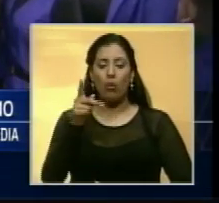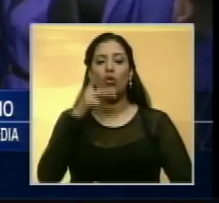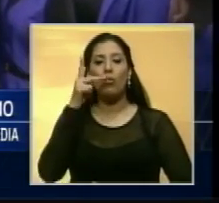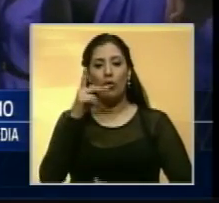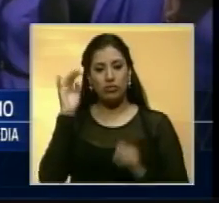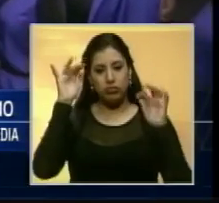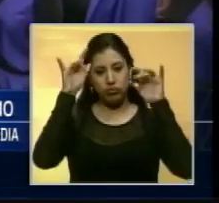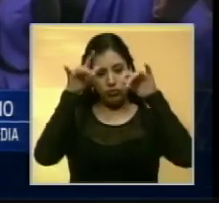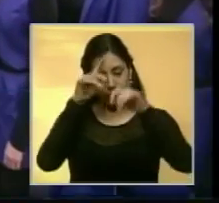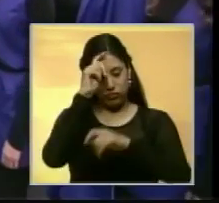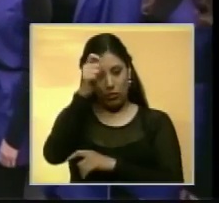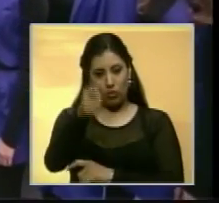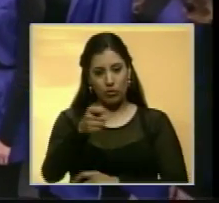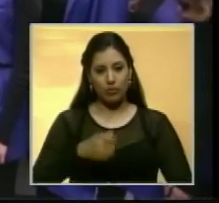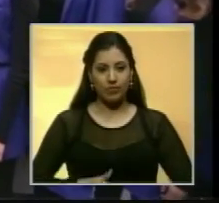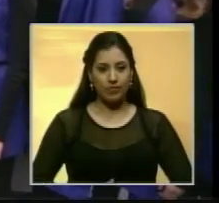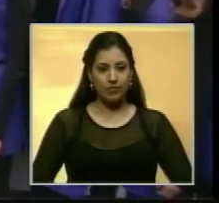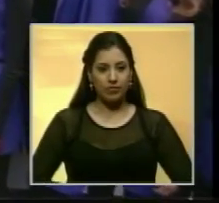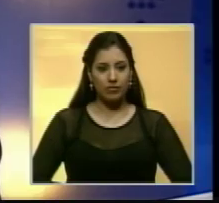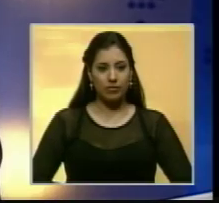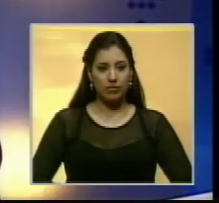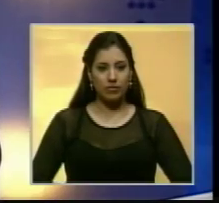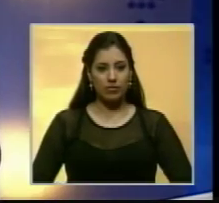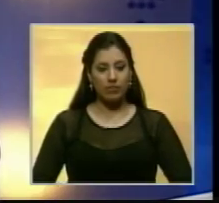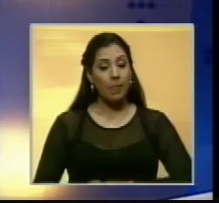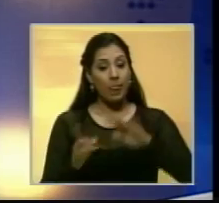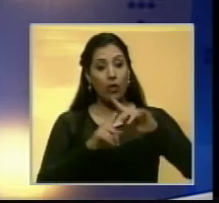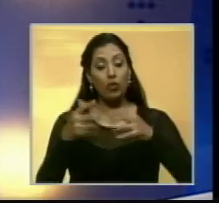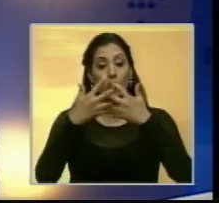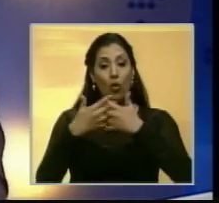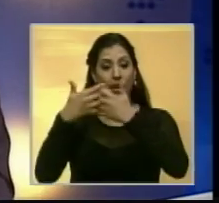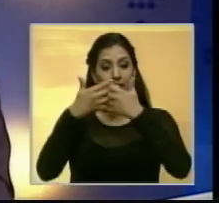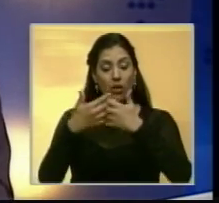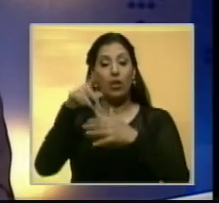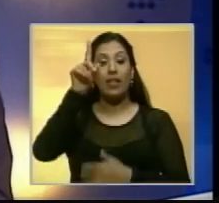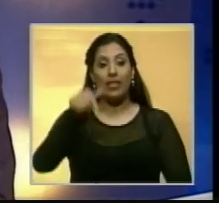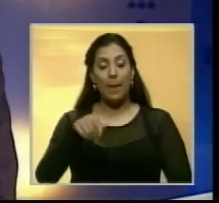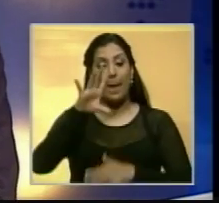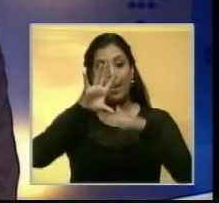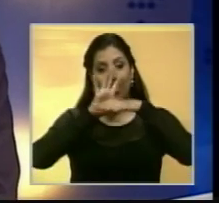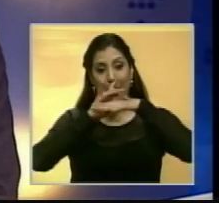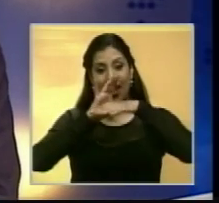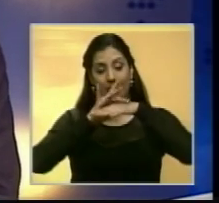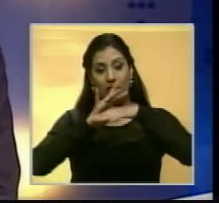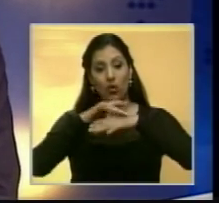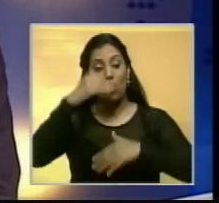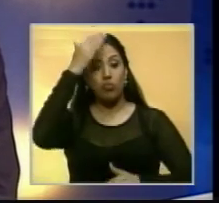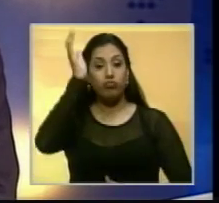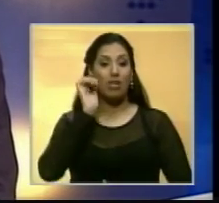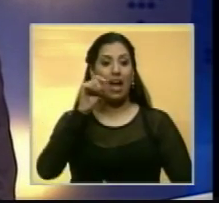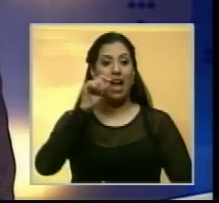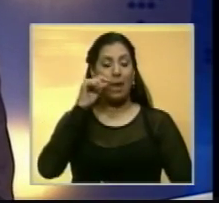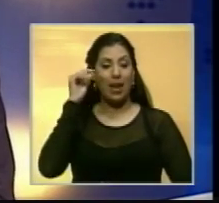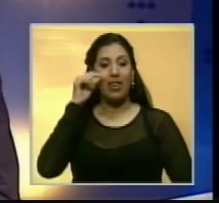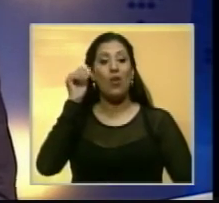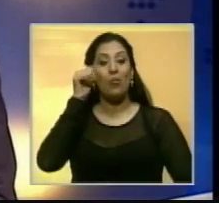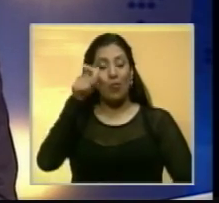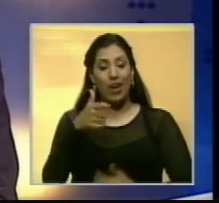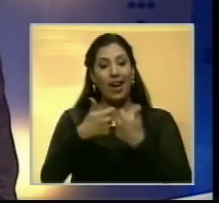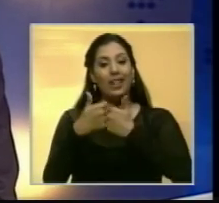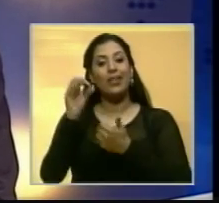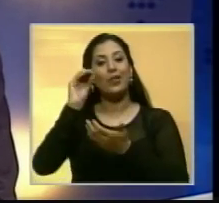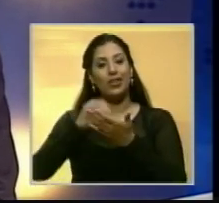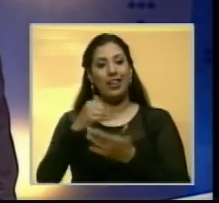políticos que hicieron acto de presencia. Y en Estados Unidos, también médicos de Hillary Clinton confirmaron que la candidata demócrata